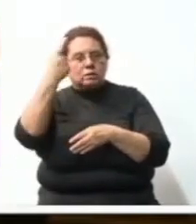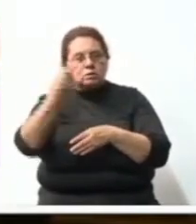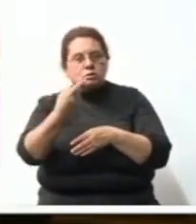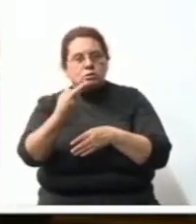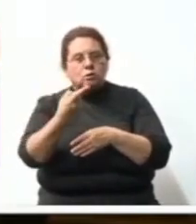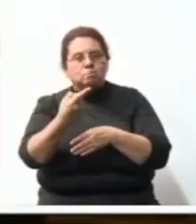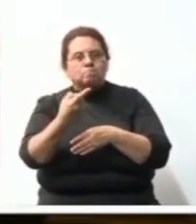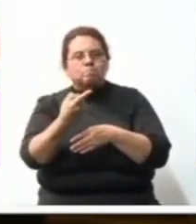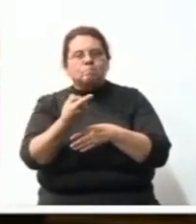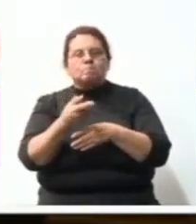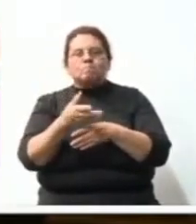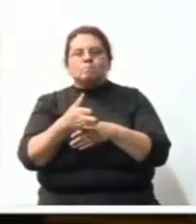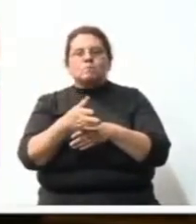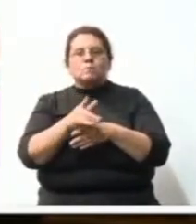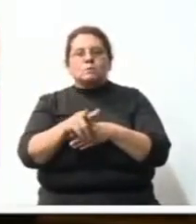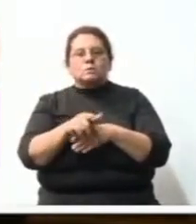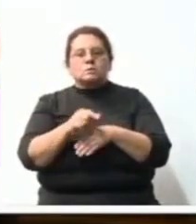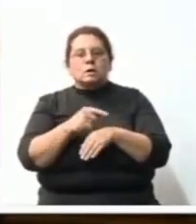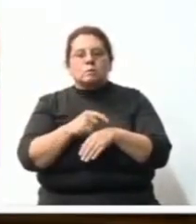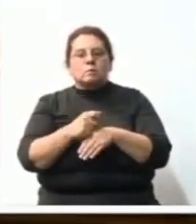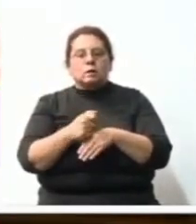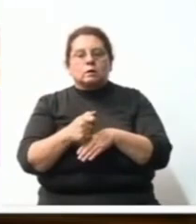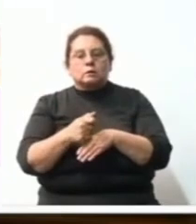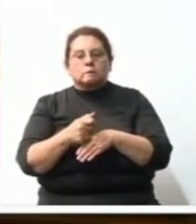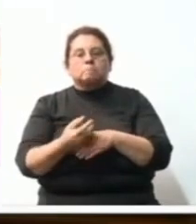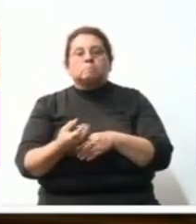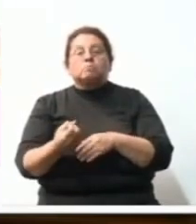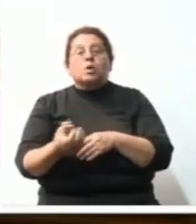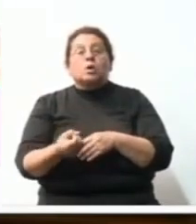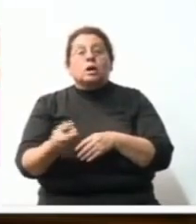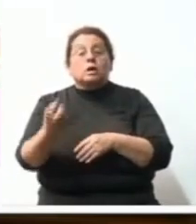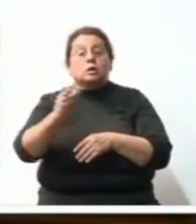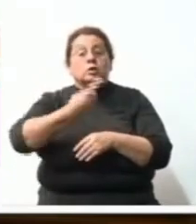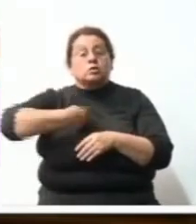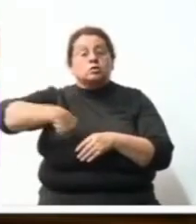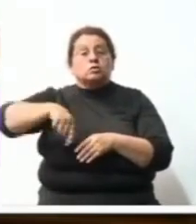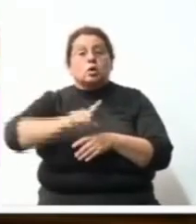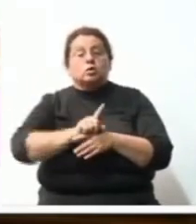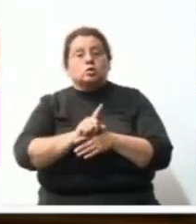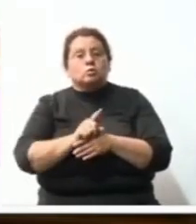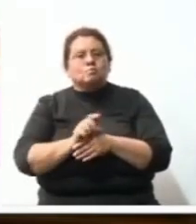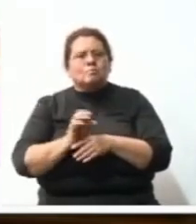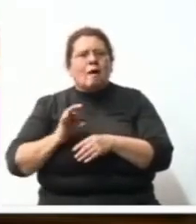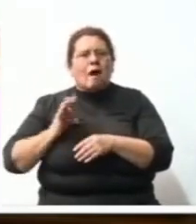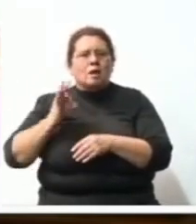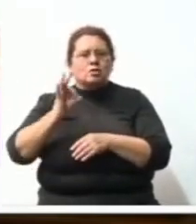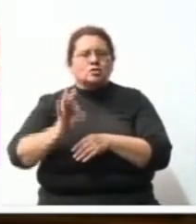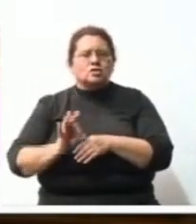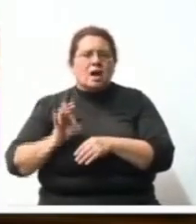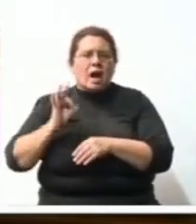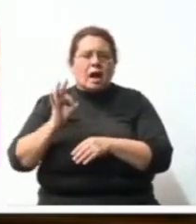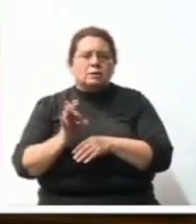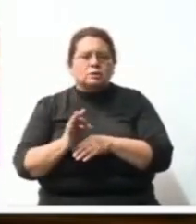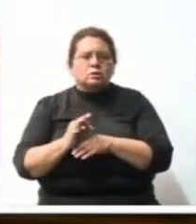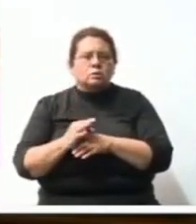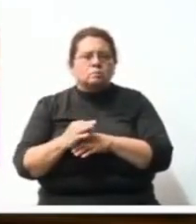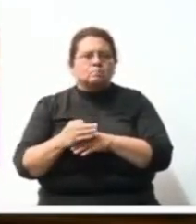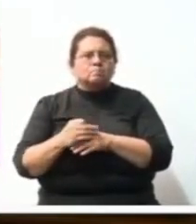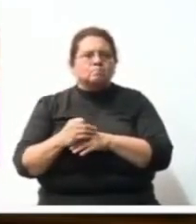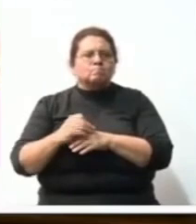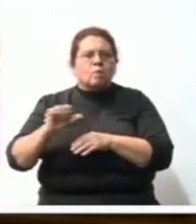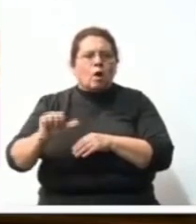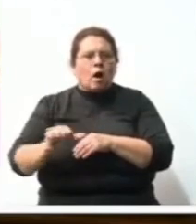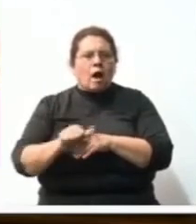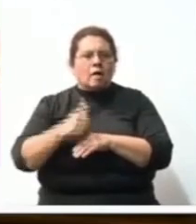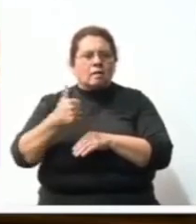provocación porque nosotros durante años hemos ganado con la